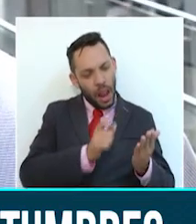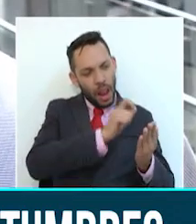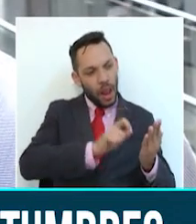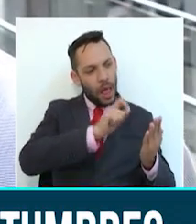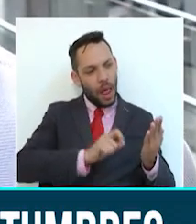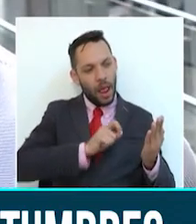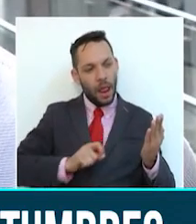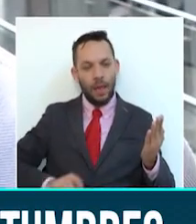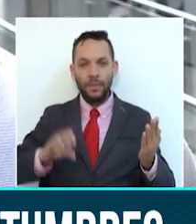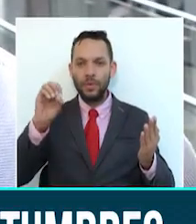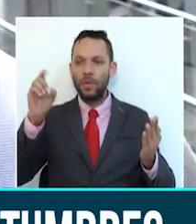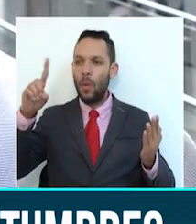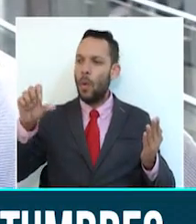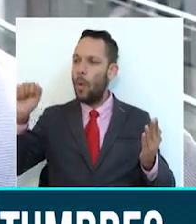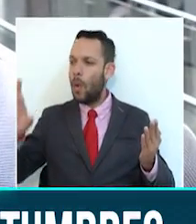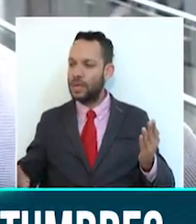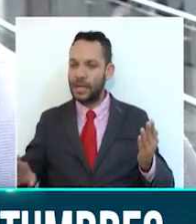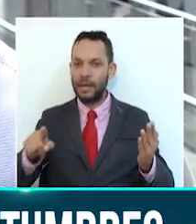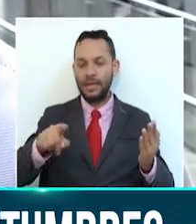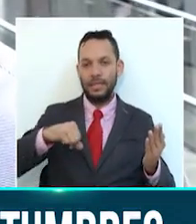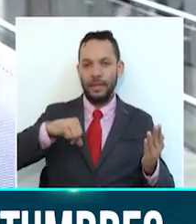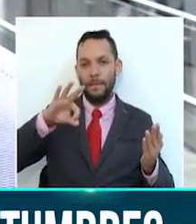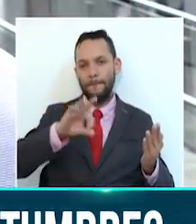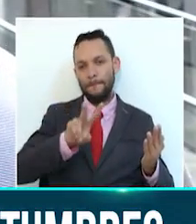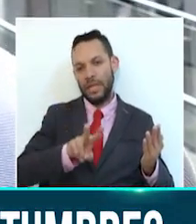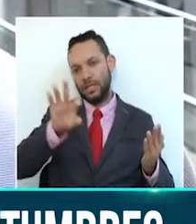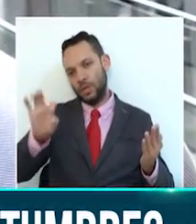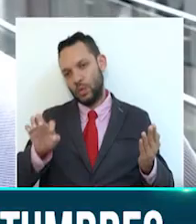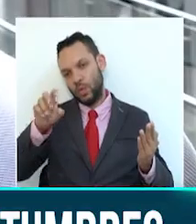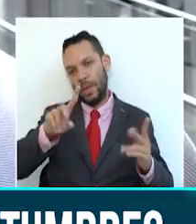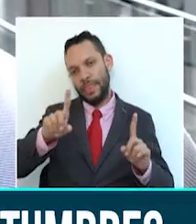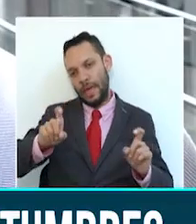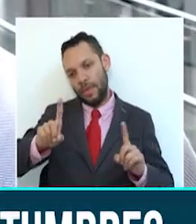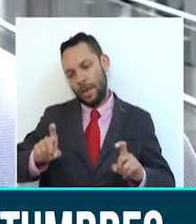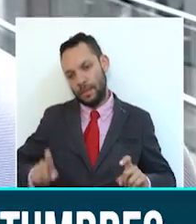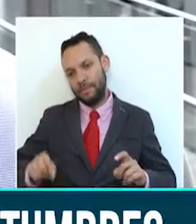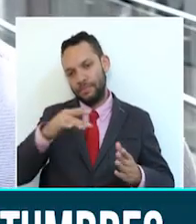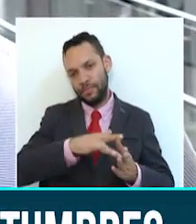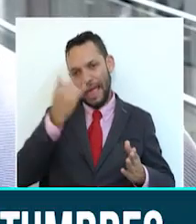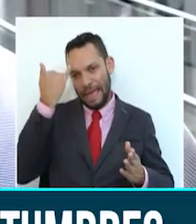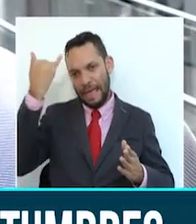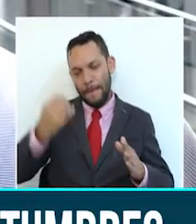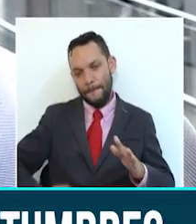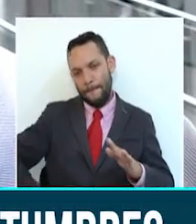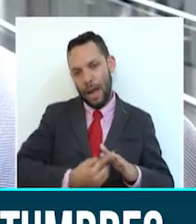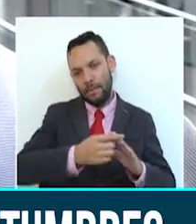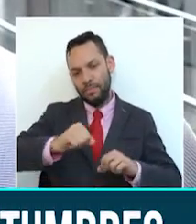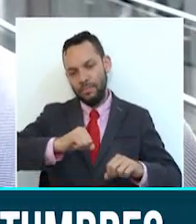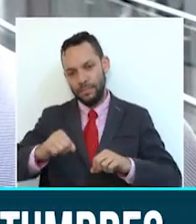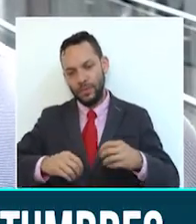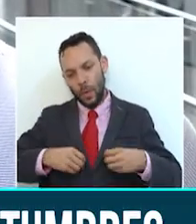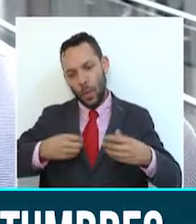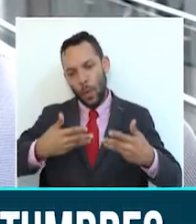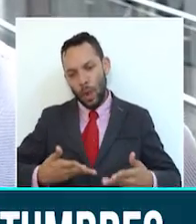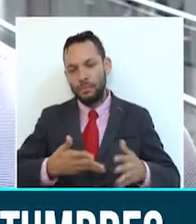Oscar J. Serna, una compilación de 28 temas, pues nace mi primer libro, inspiración totalmente